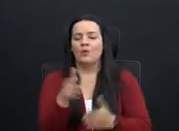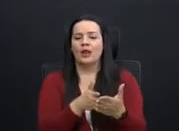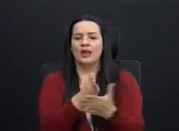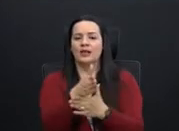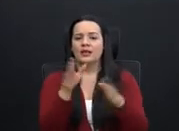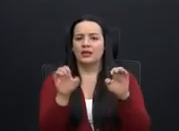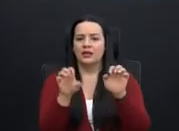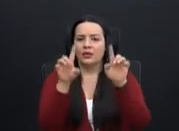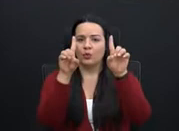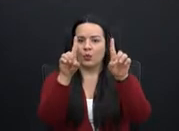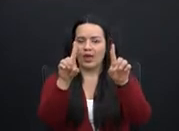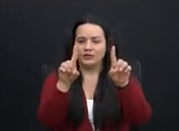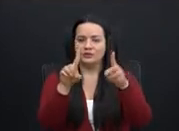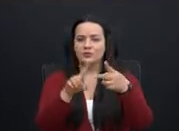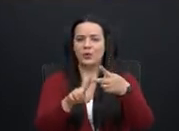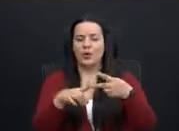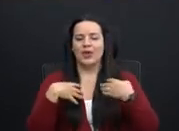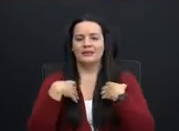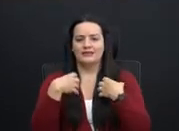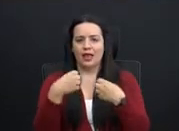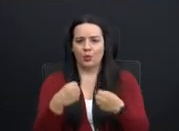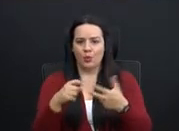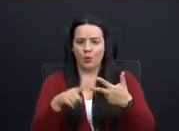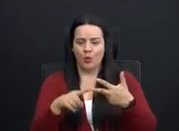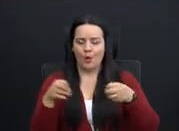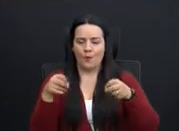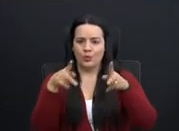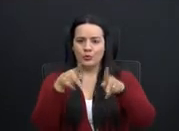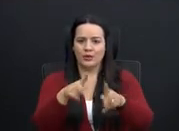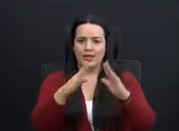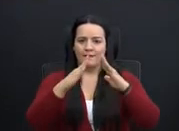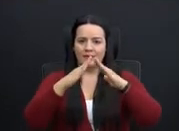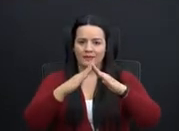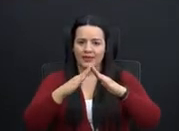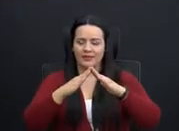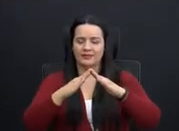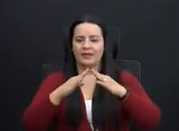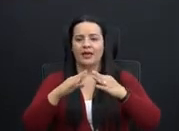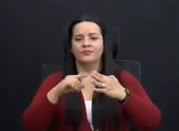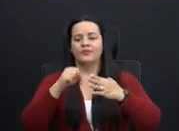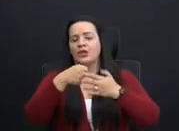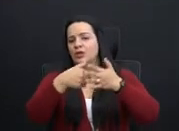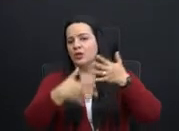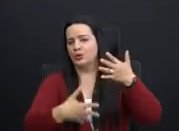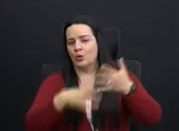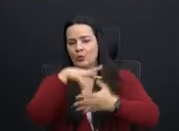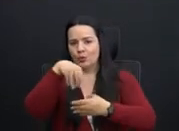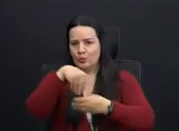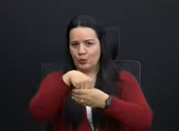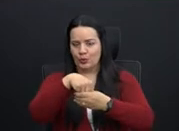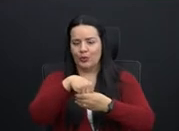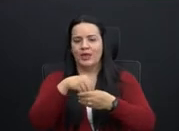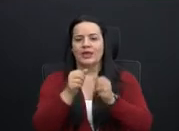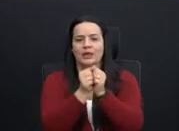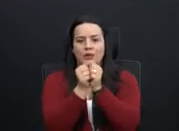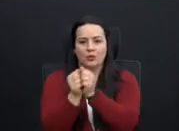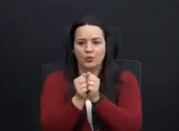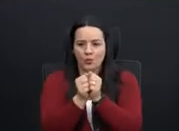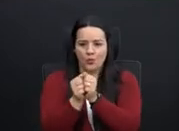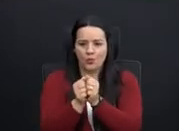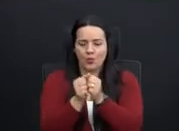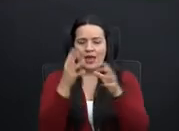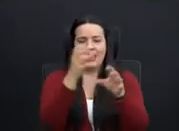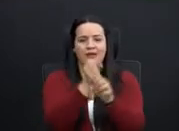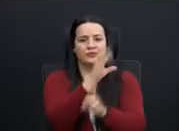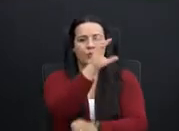a la educación, a la salud, oportunidades de vivienda, y todos en su conjunto hacen que